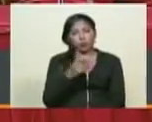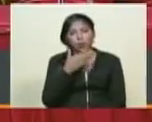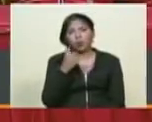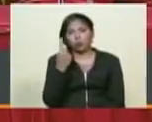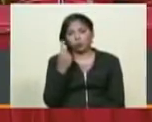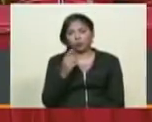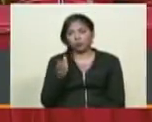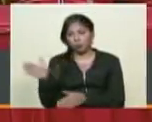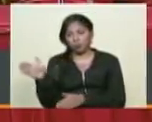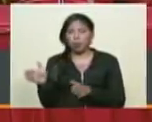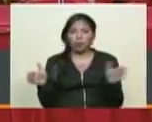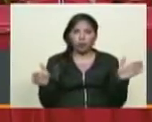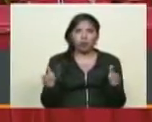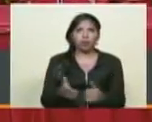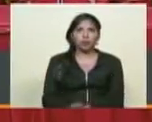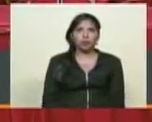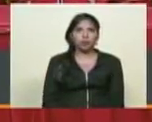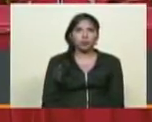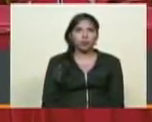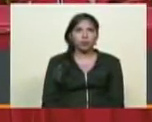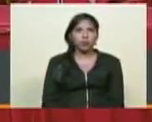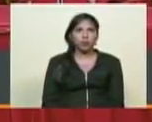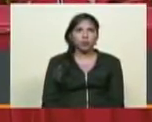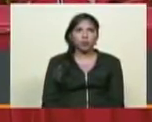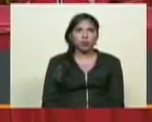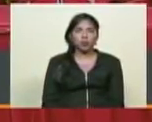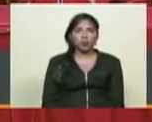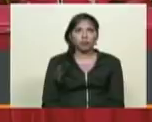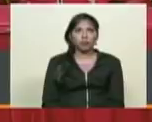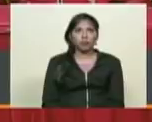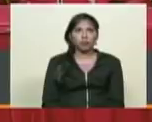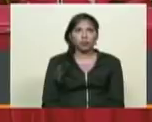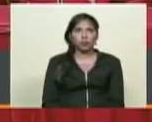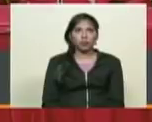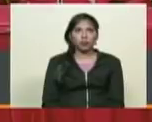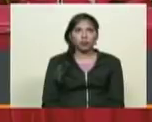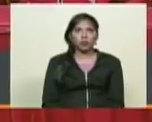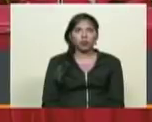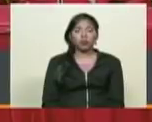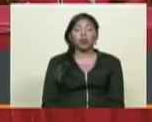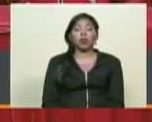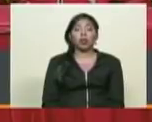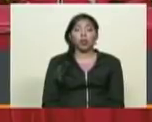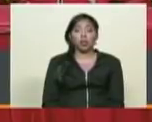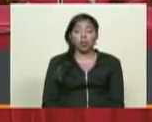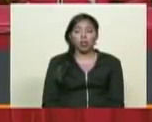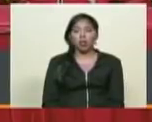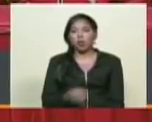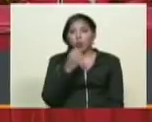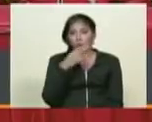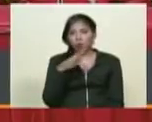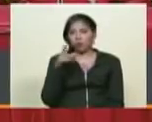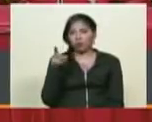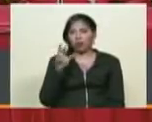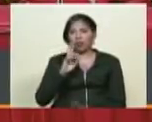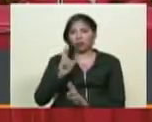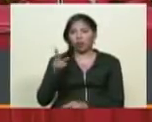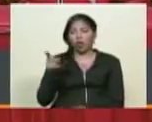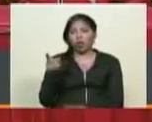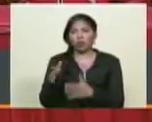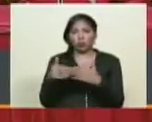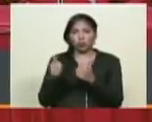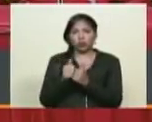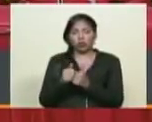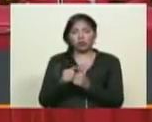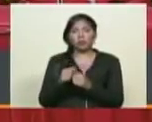hubo un resultado electoral que no fue satisfactorio para la dirección nacional. En vista de eso se han tomado unas